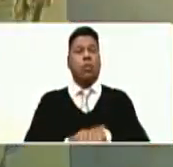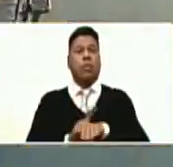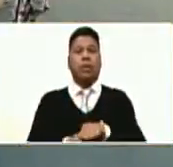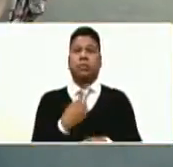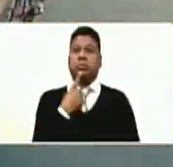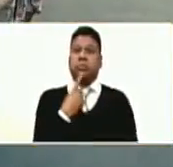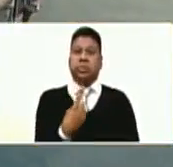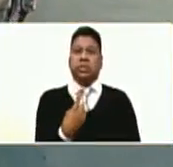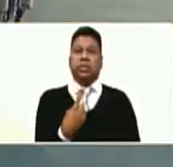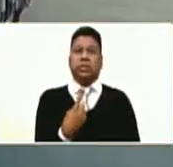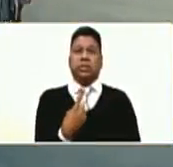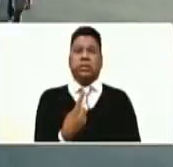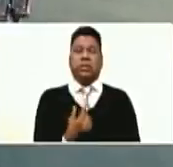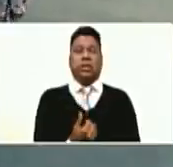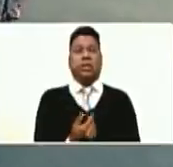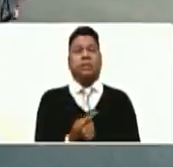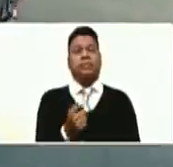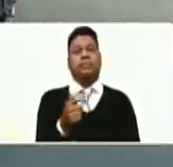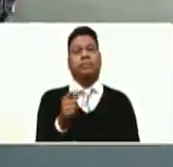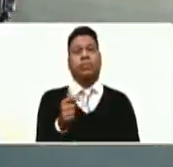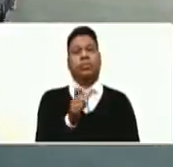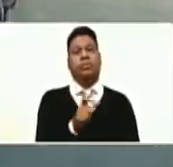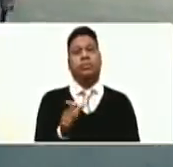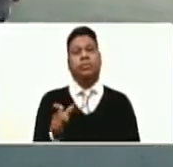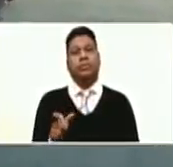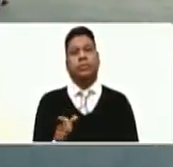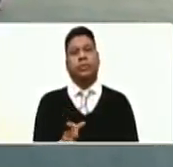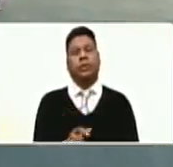que estamos viviendo, en una encrucijada,